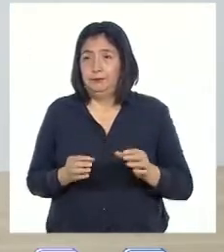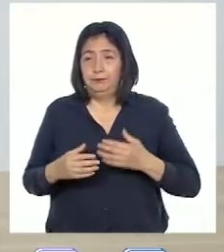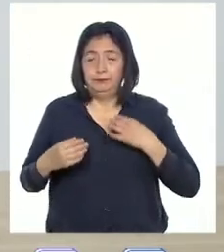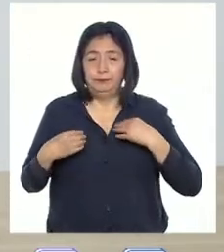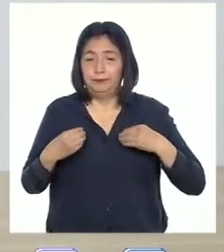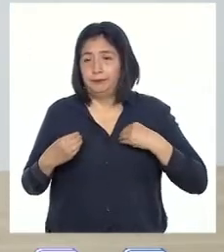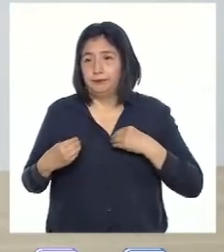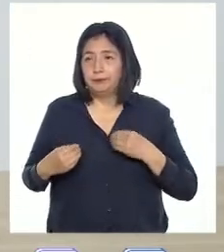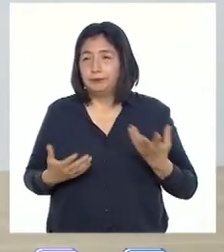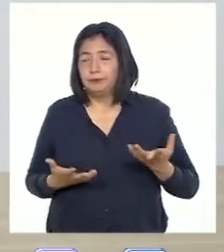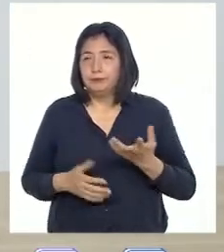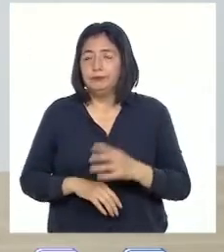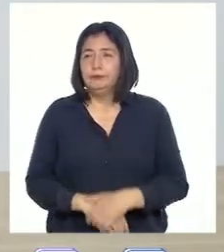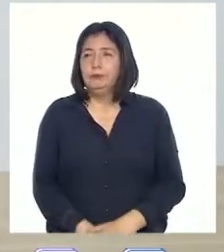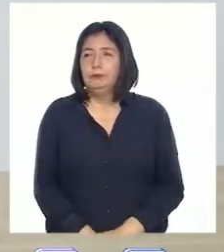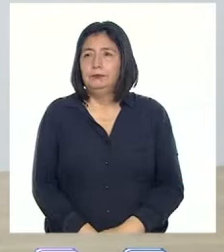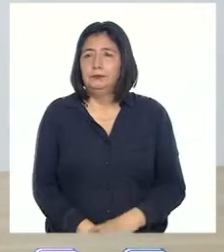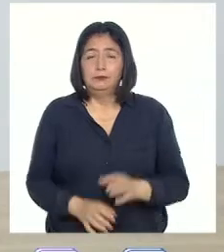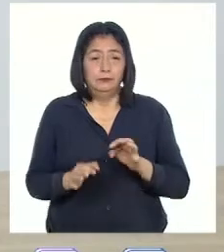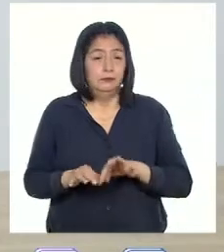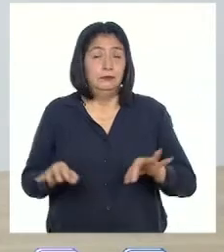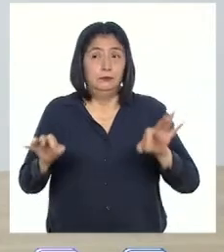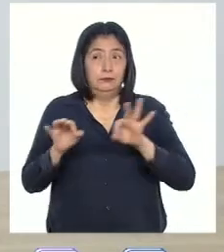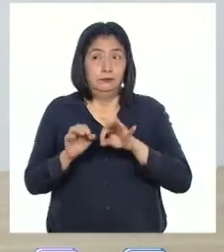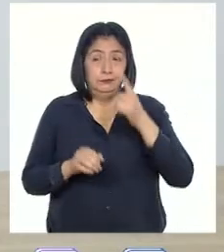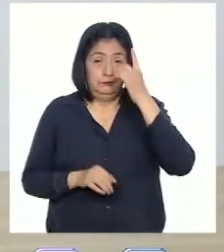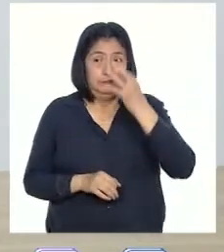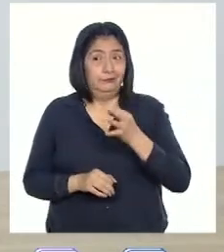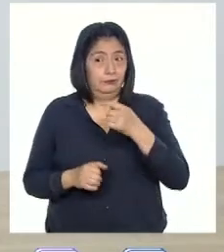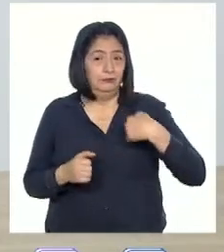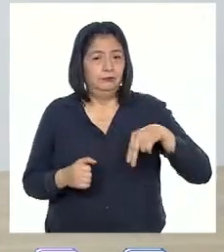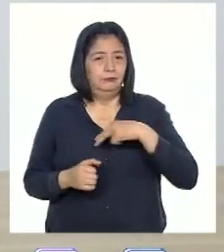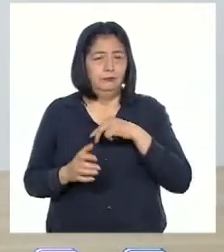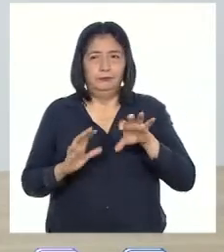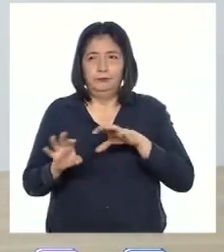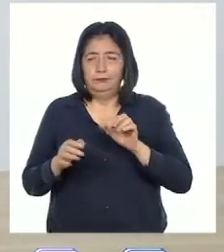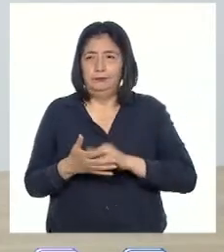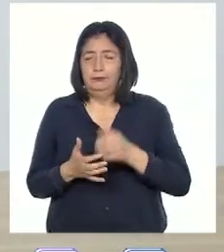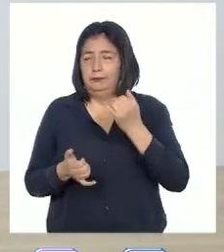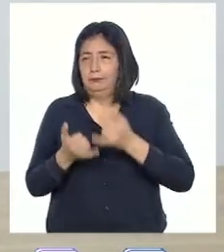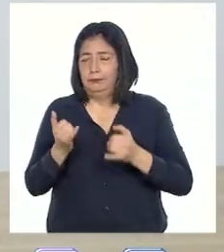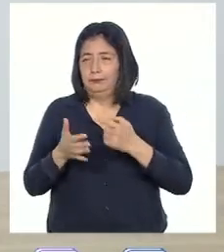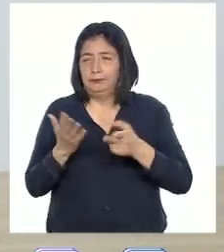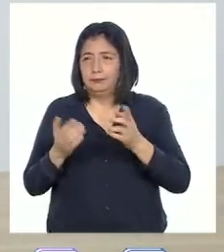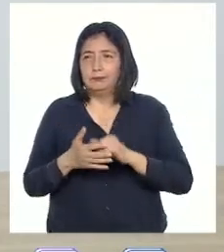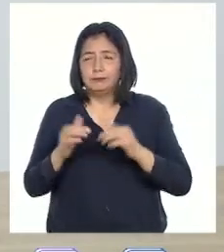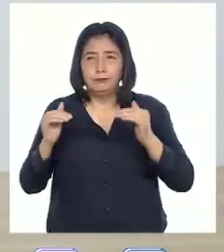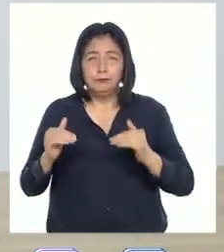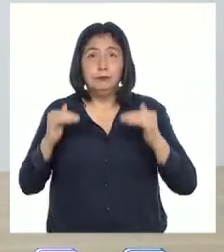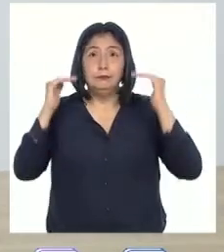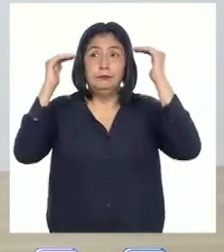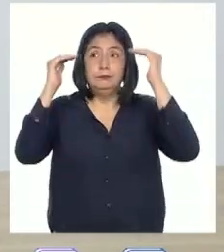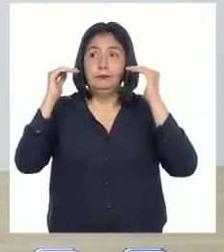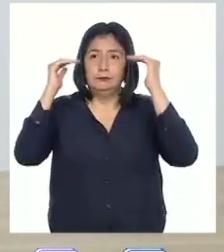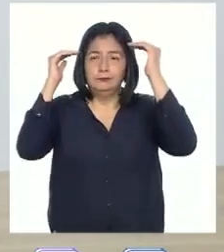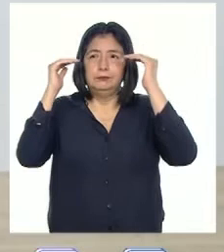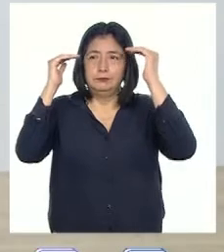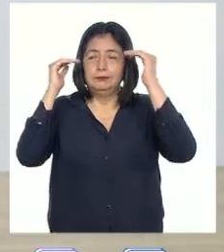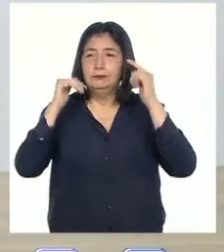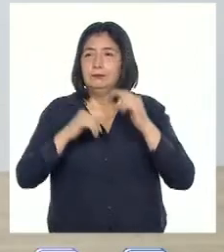movemos todo el cuerpo. Importante, creer en lo que estamos haciendo. Por último, nivel